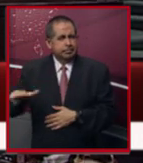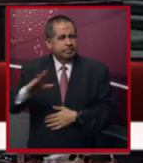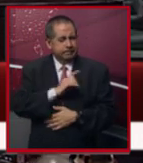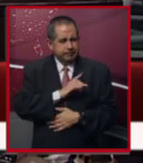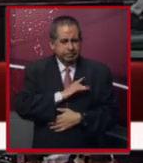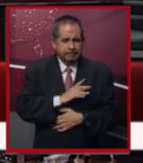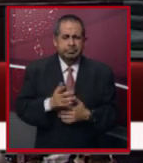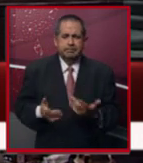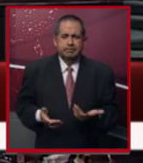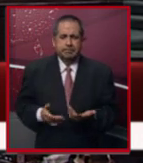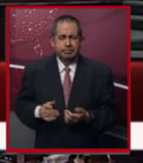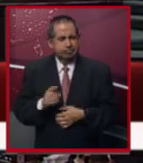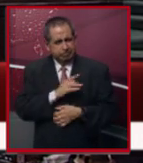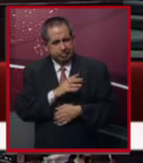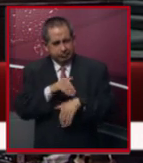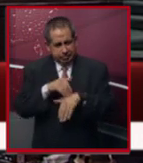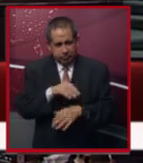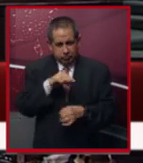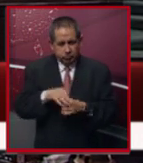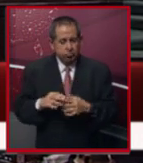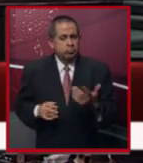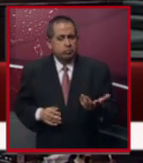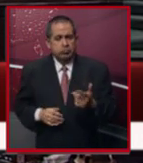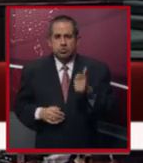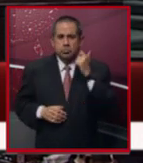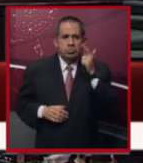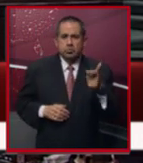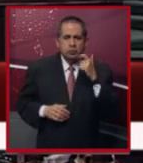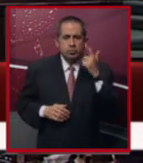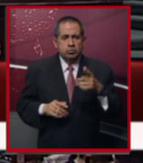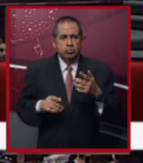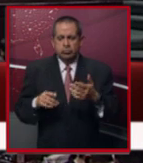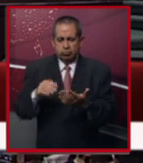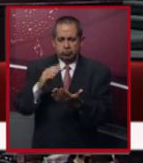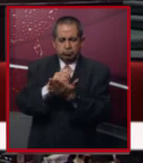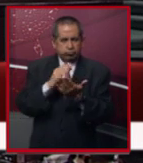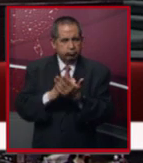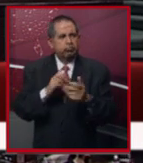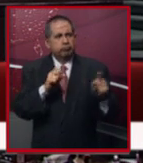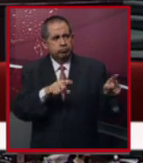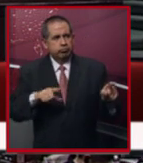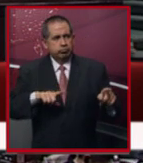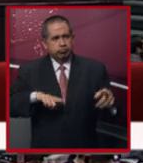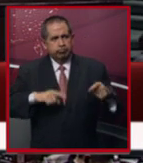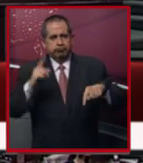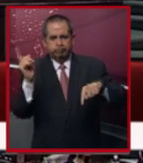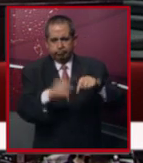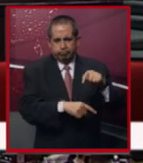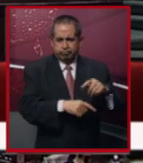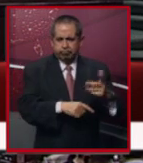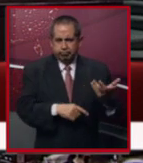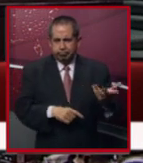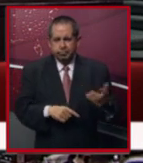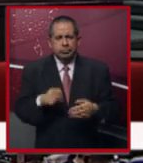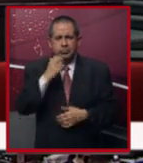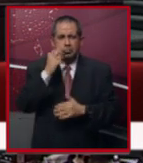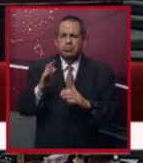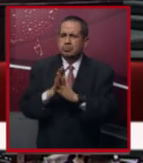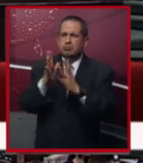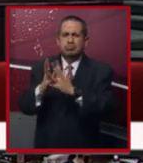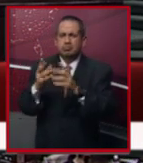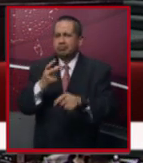participación, tiene miedo a su voto y por eso no quiere la revocación del mandato y por eso no quiere la participación ciudadana. Esa es la